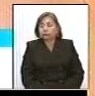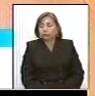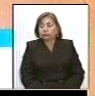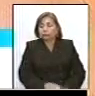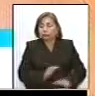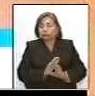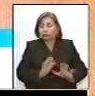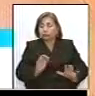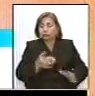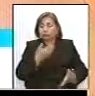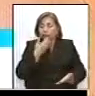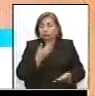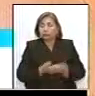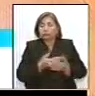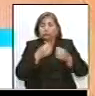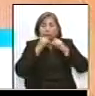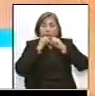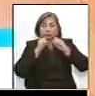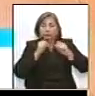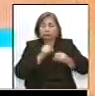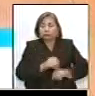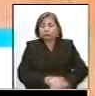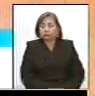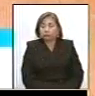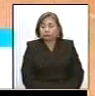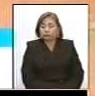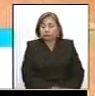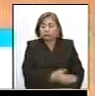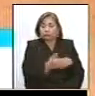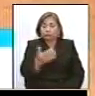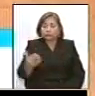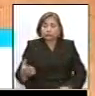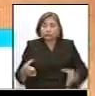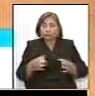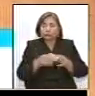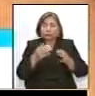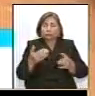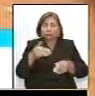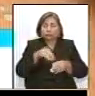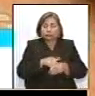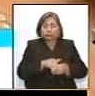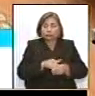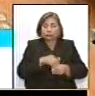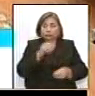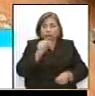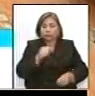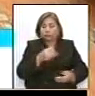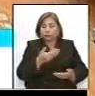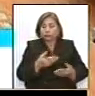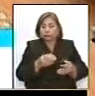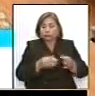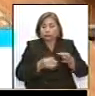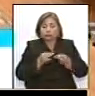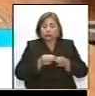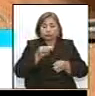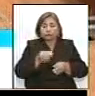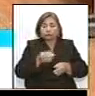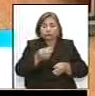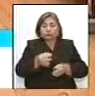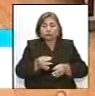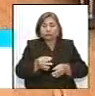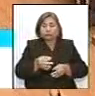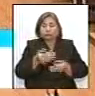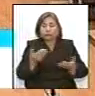Listo. Gracias, señor secretario técnico. Señores congresistas, vamos a pasar a votación. Si reprogramamos y postergamos